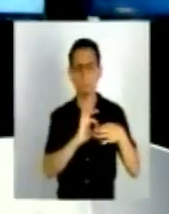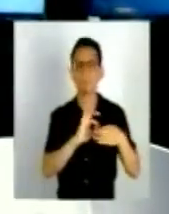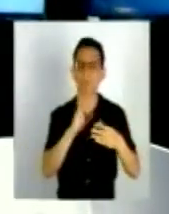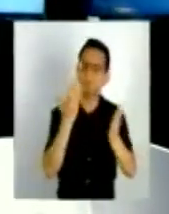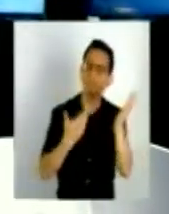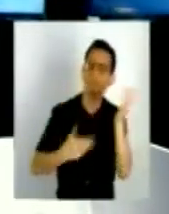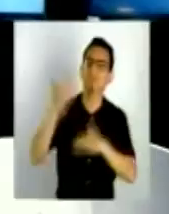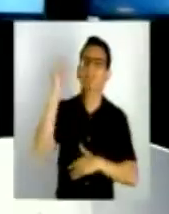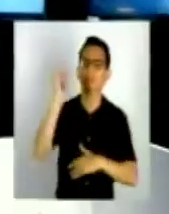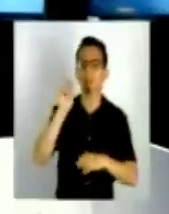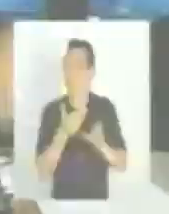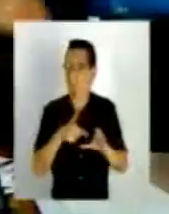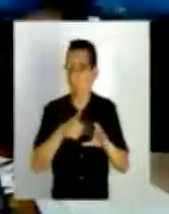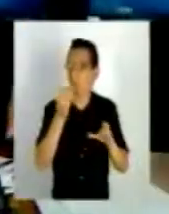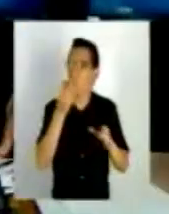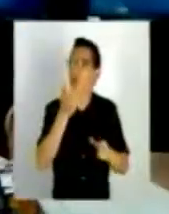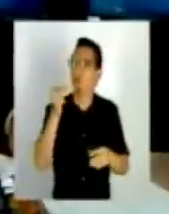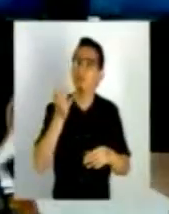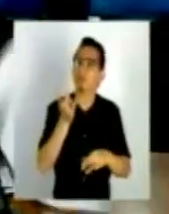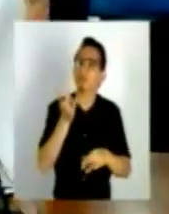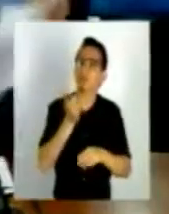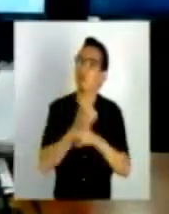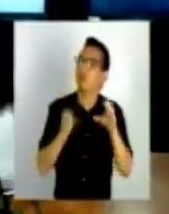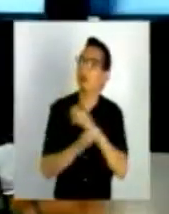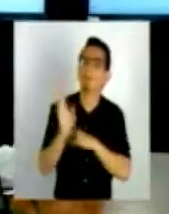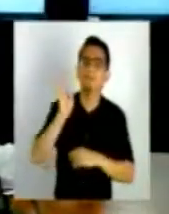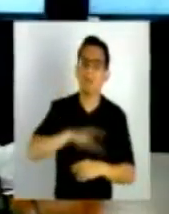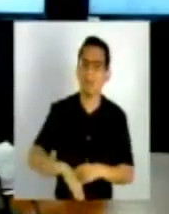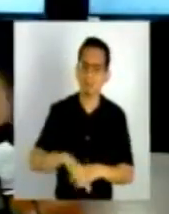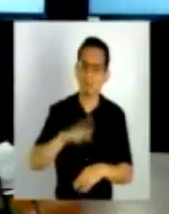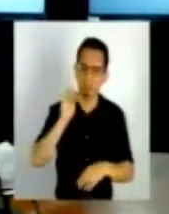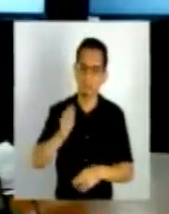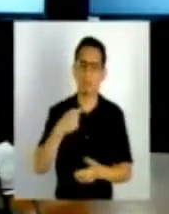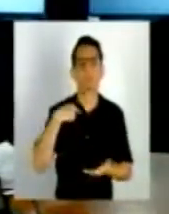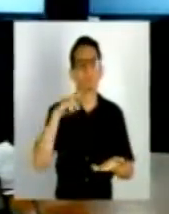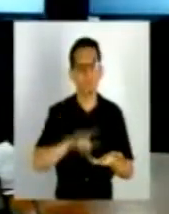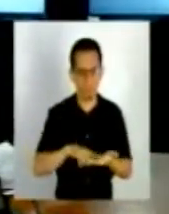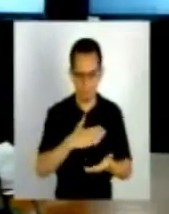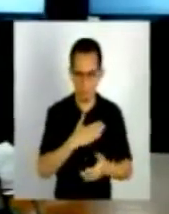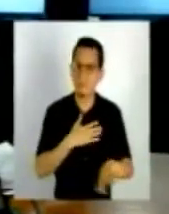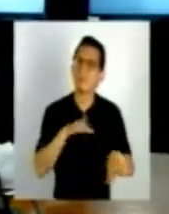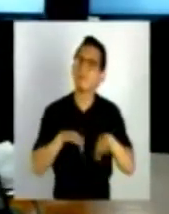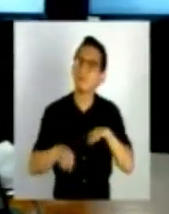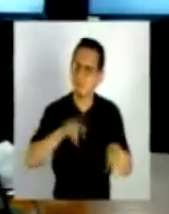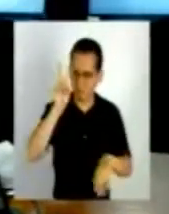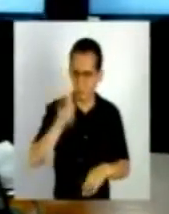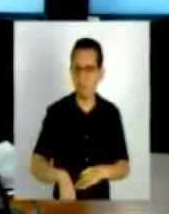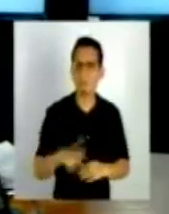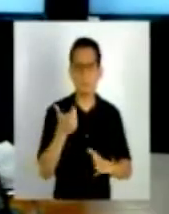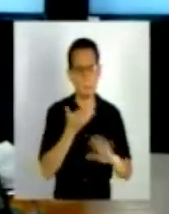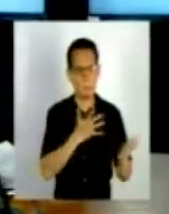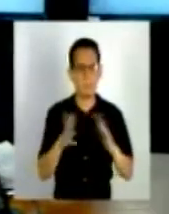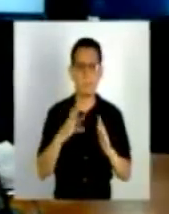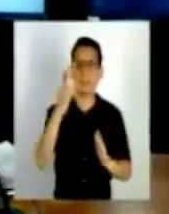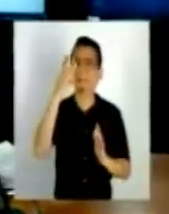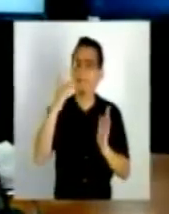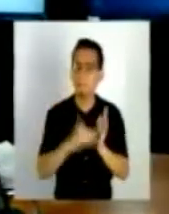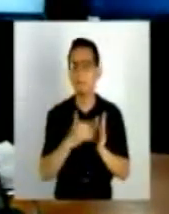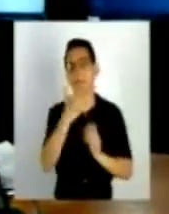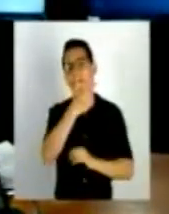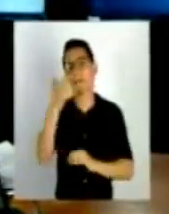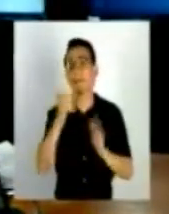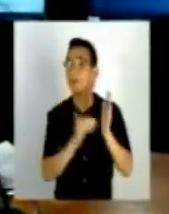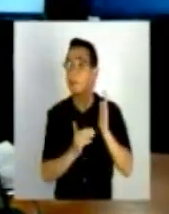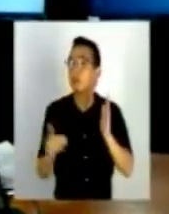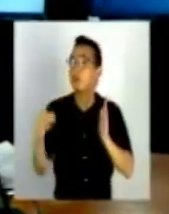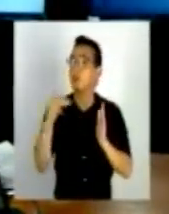el crecimiento de la gente de Tlajomulco. Decirte cómo vamos a conseguir el recurso. También nosotros vamos a ahorrar alrededor de 3.700 millones